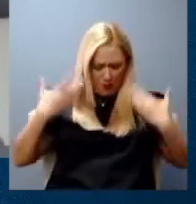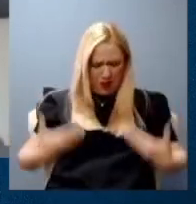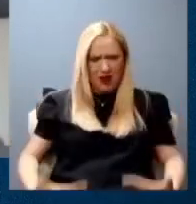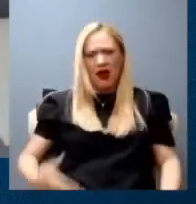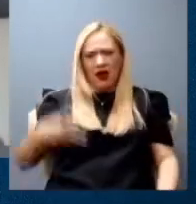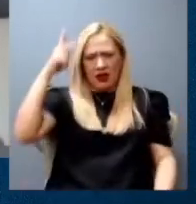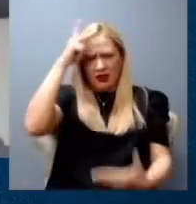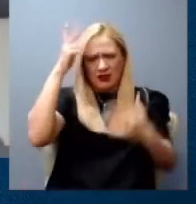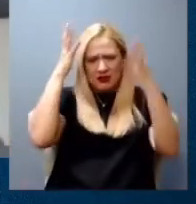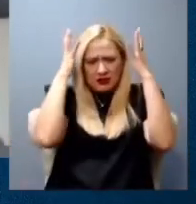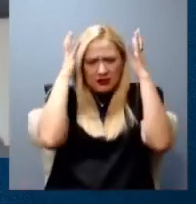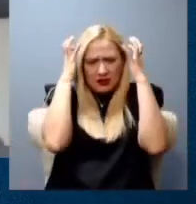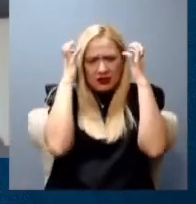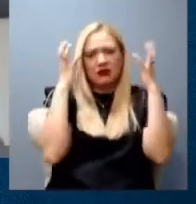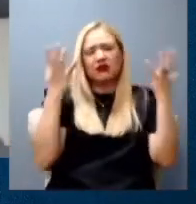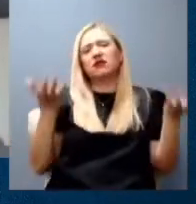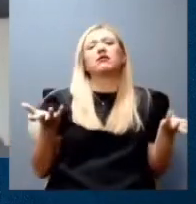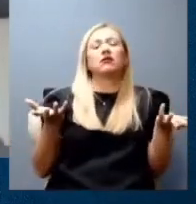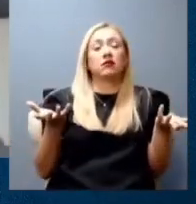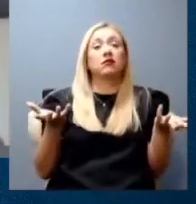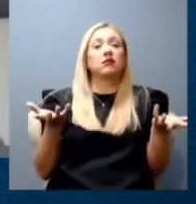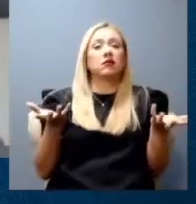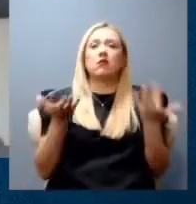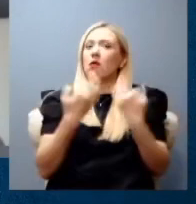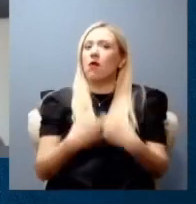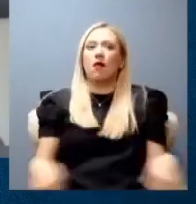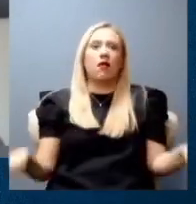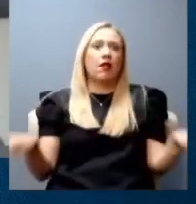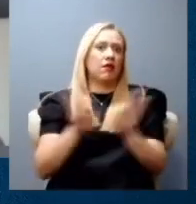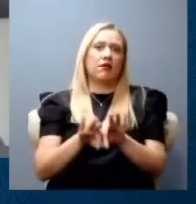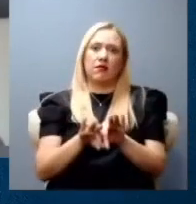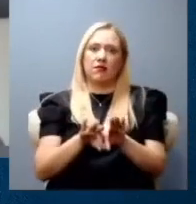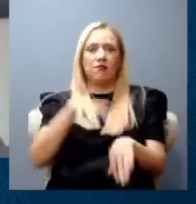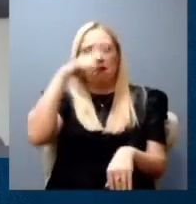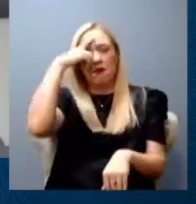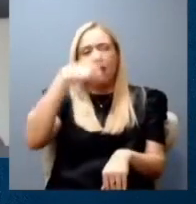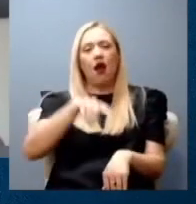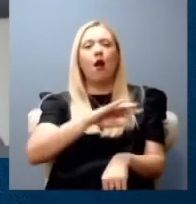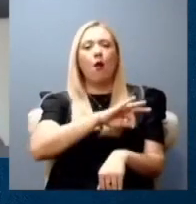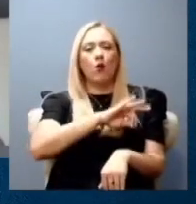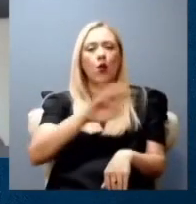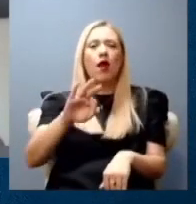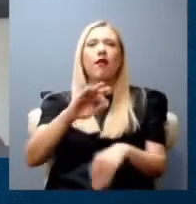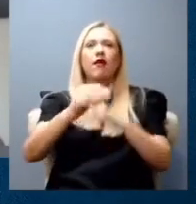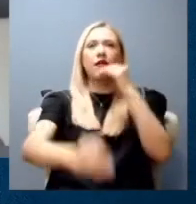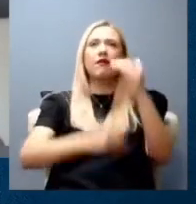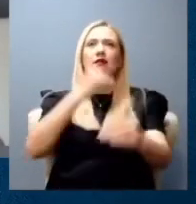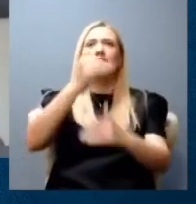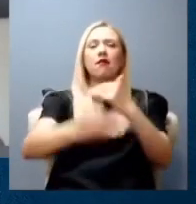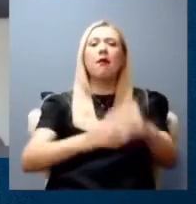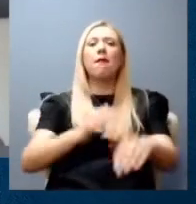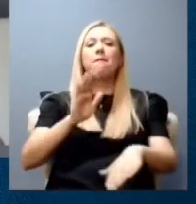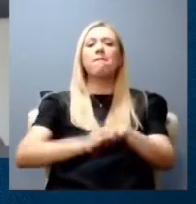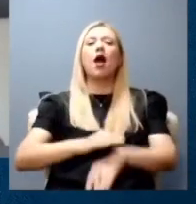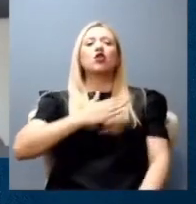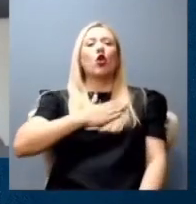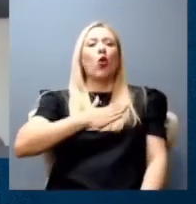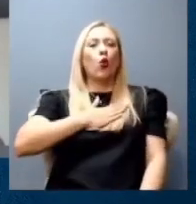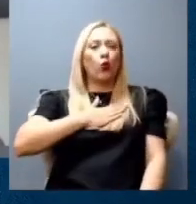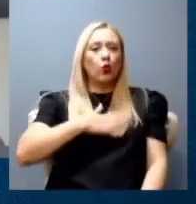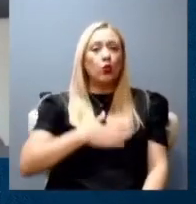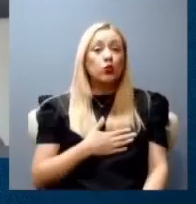efectos que genera la victimización, es fundamental también para poder transitar hacia una sociedad justa, hacia una sociedad